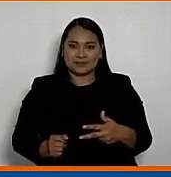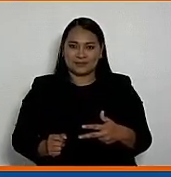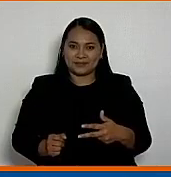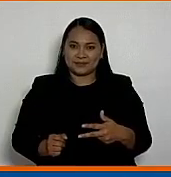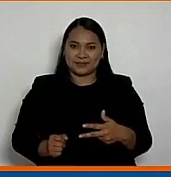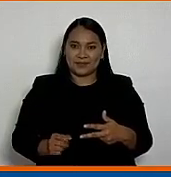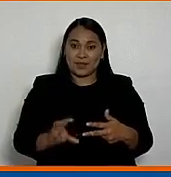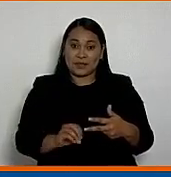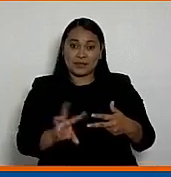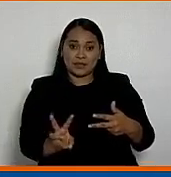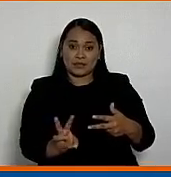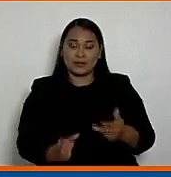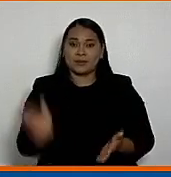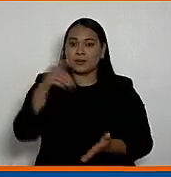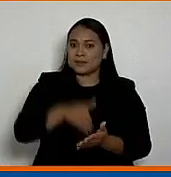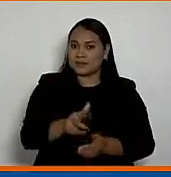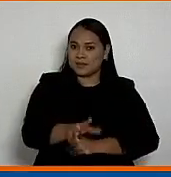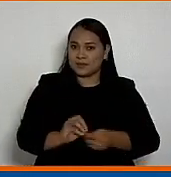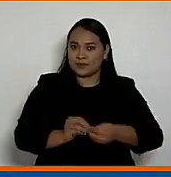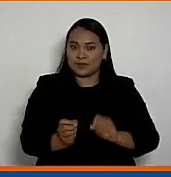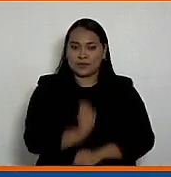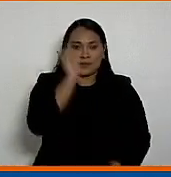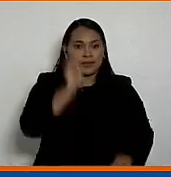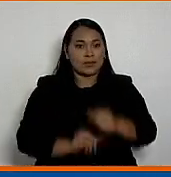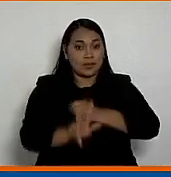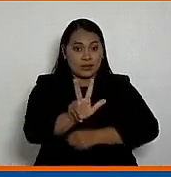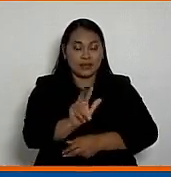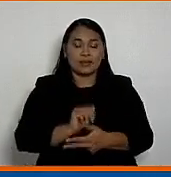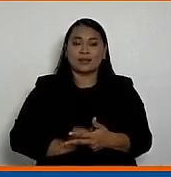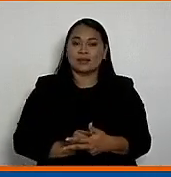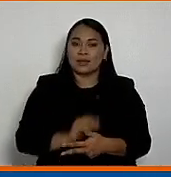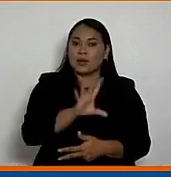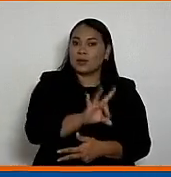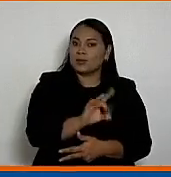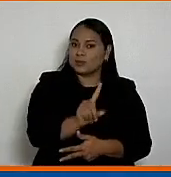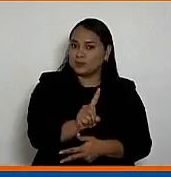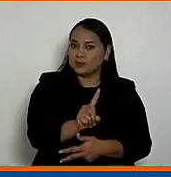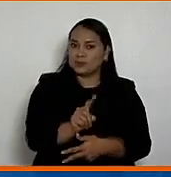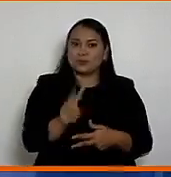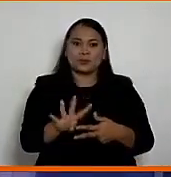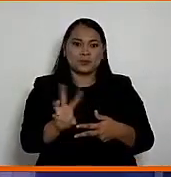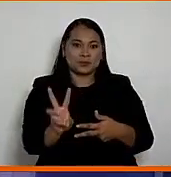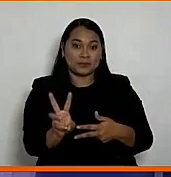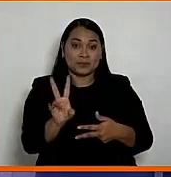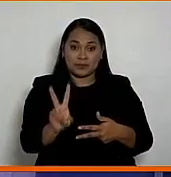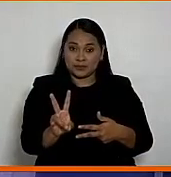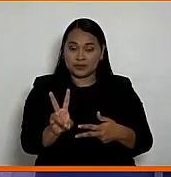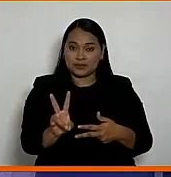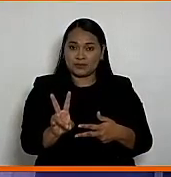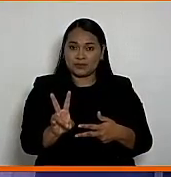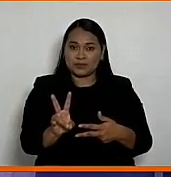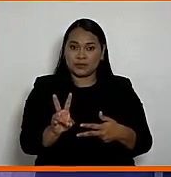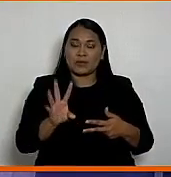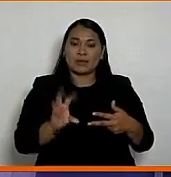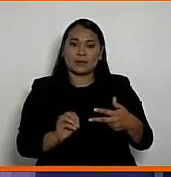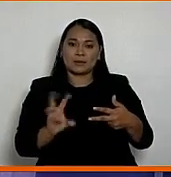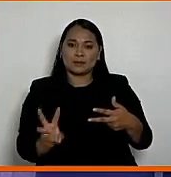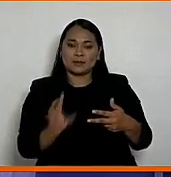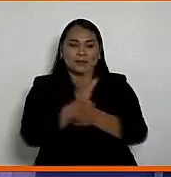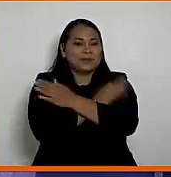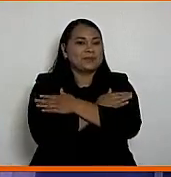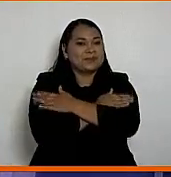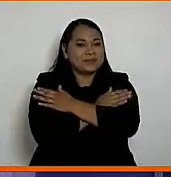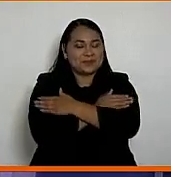El 06. Los números favorecidos para Pega 3 son 81, 47 y 06. Muchas